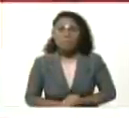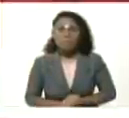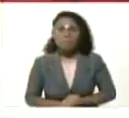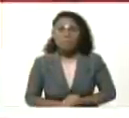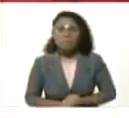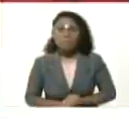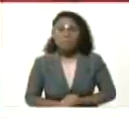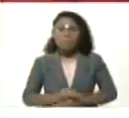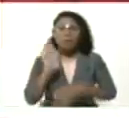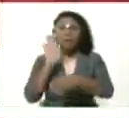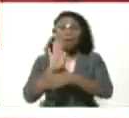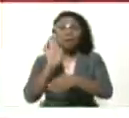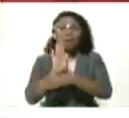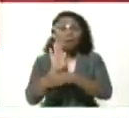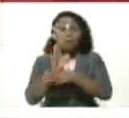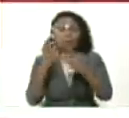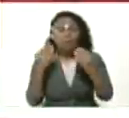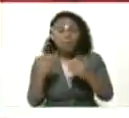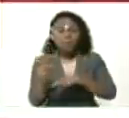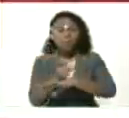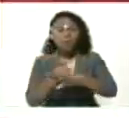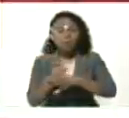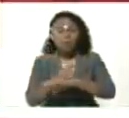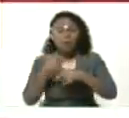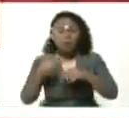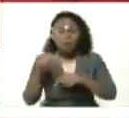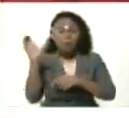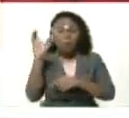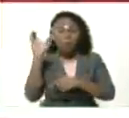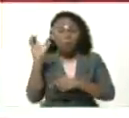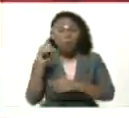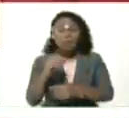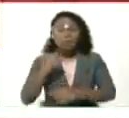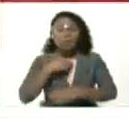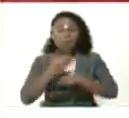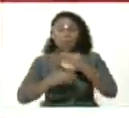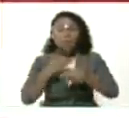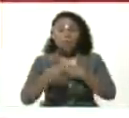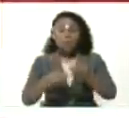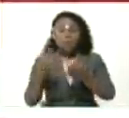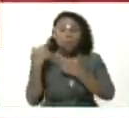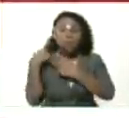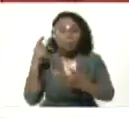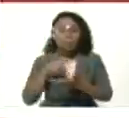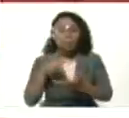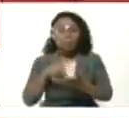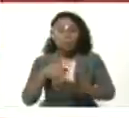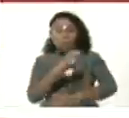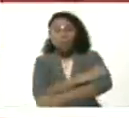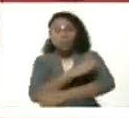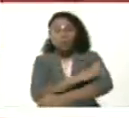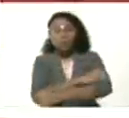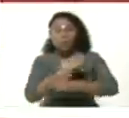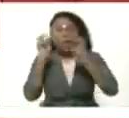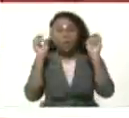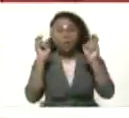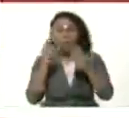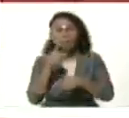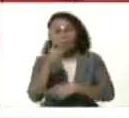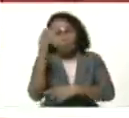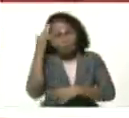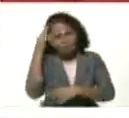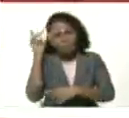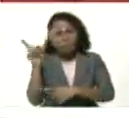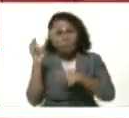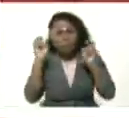Hay que cuidarse mucho de quienes gobiernan Colombia. Nosotros lo hacemos. Con respecto a la participación opositora y las condiciones, tú sabes que la condición